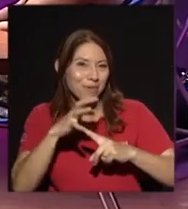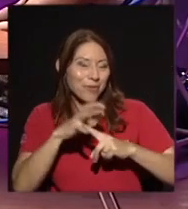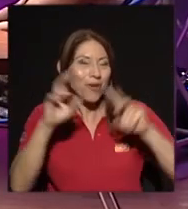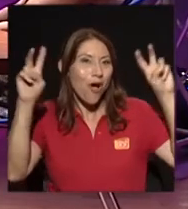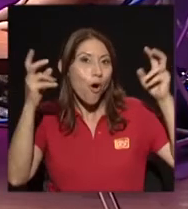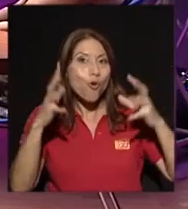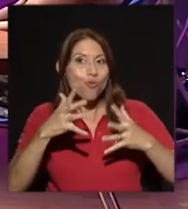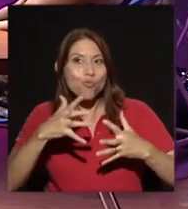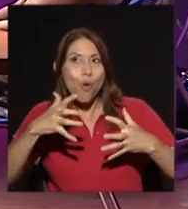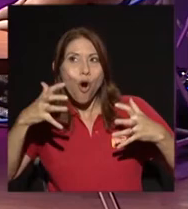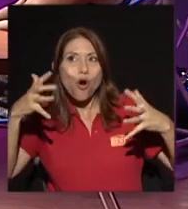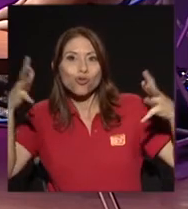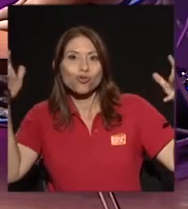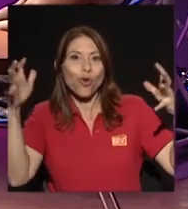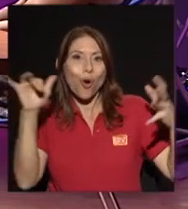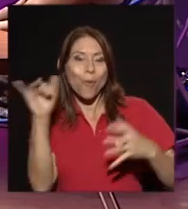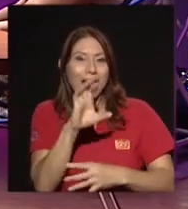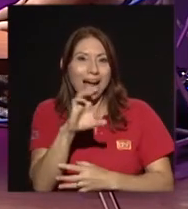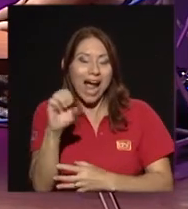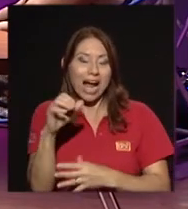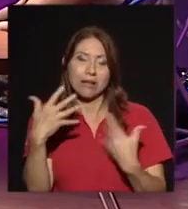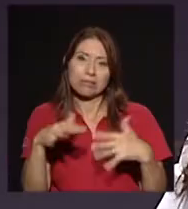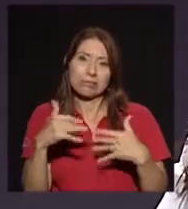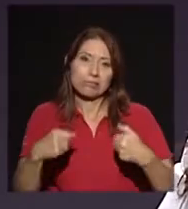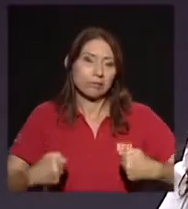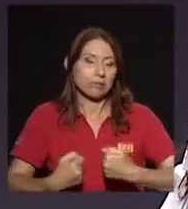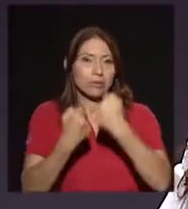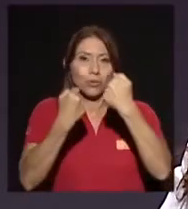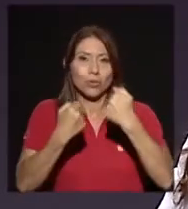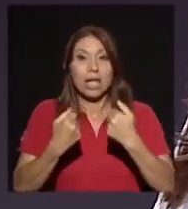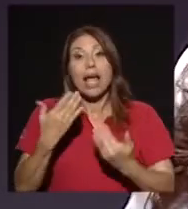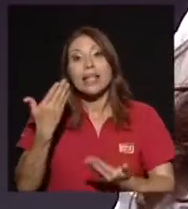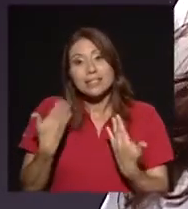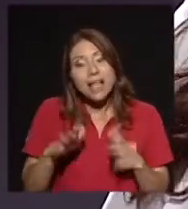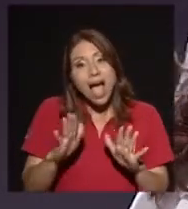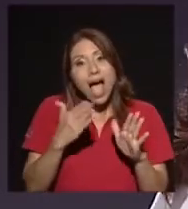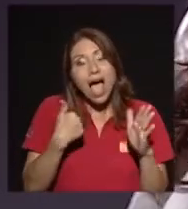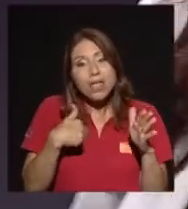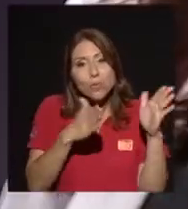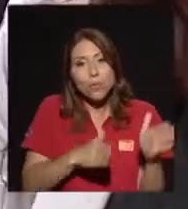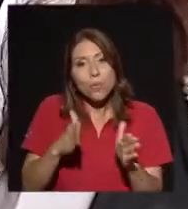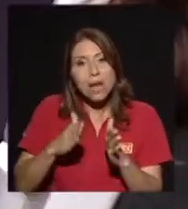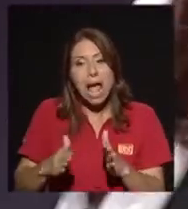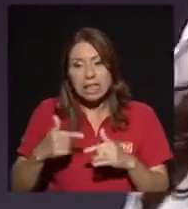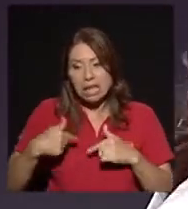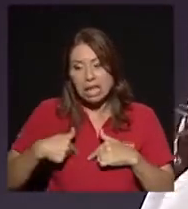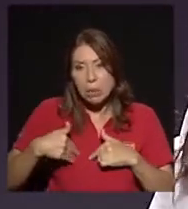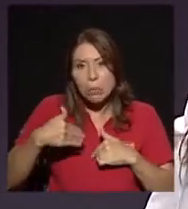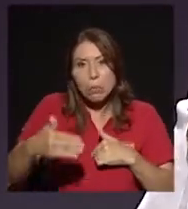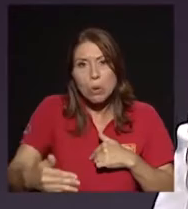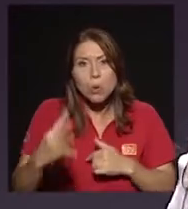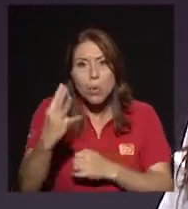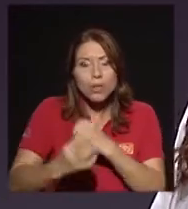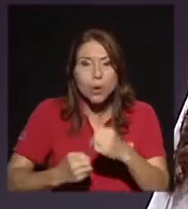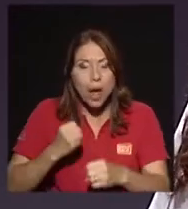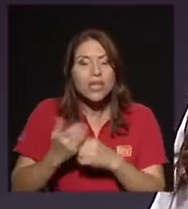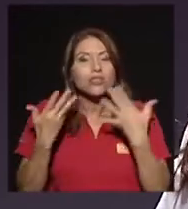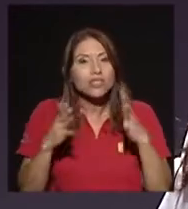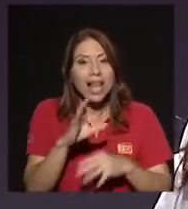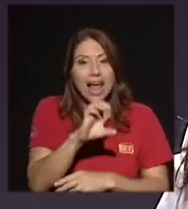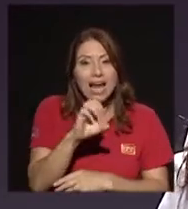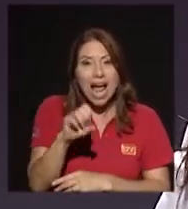¿verdad?, y que bueno, pues hay un plan de aquí a 3 o 4 años donde la Caja va a estar realizando por lo menos